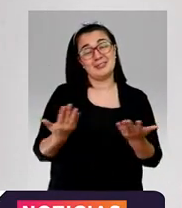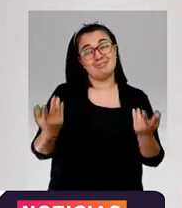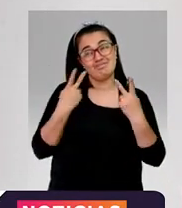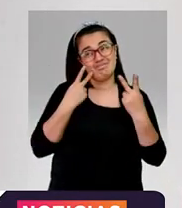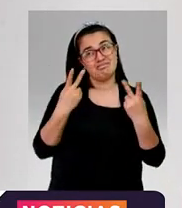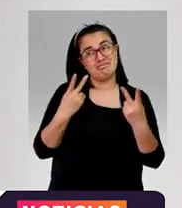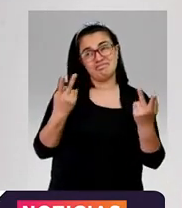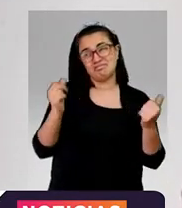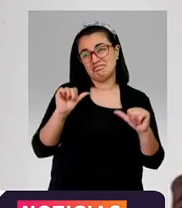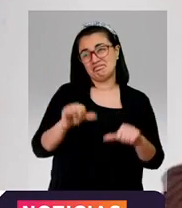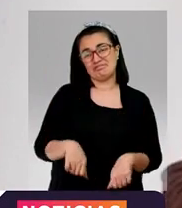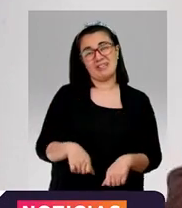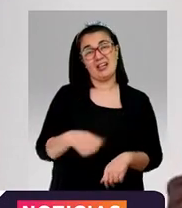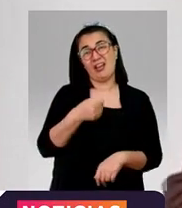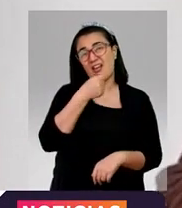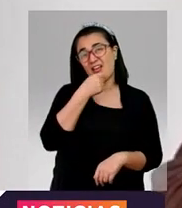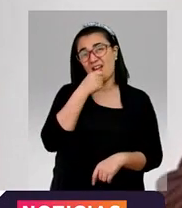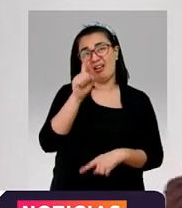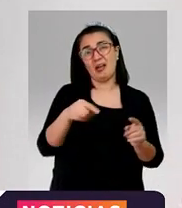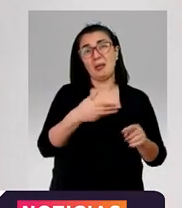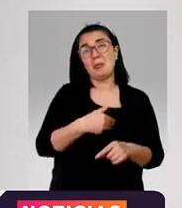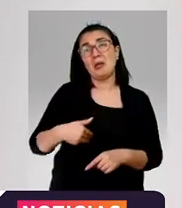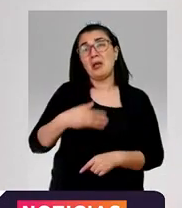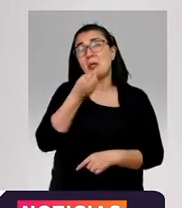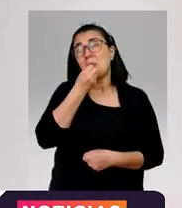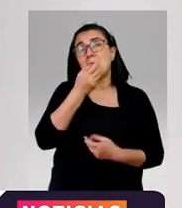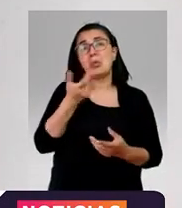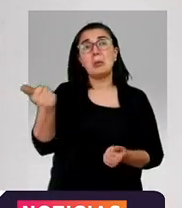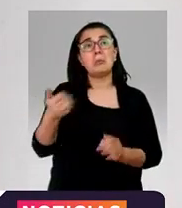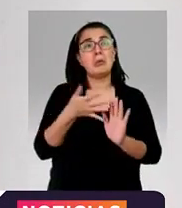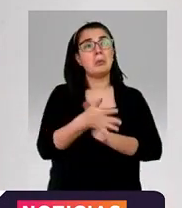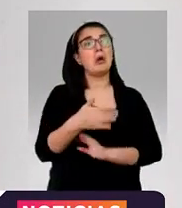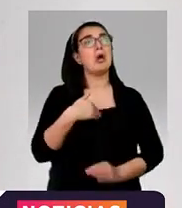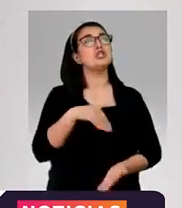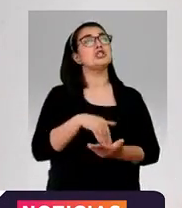una entrevista, el propio presidente Iván Duque se mantenía en la reforma como si ayer no hubiese pasado nada.